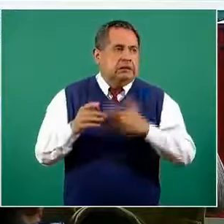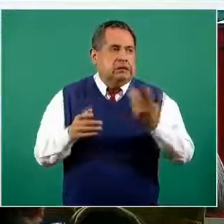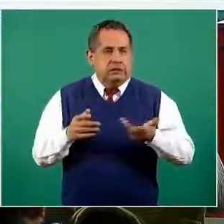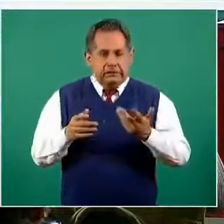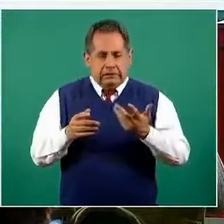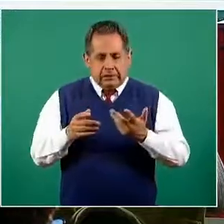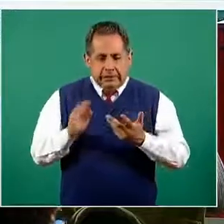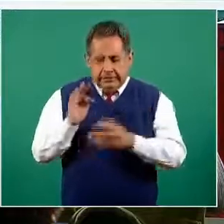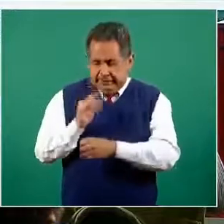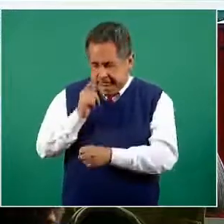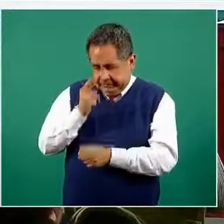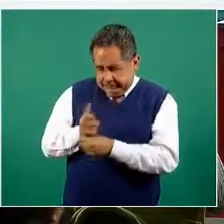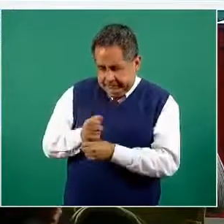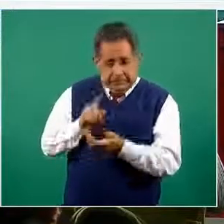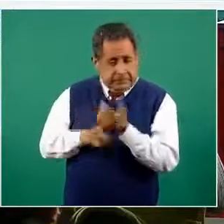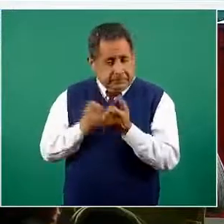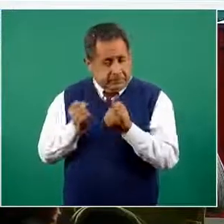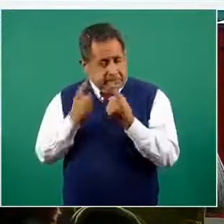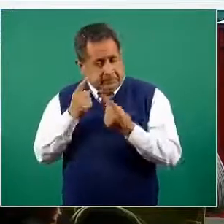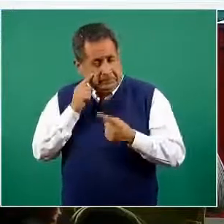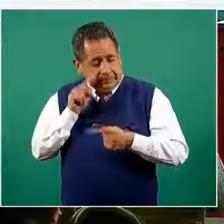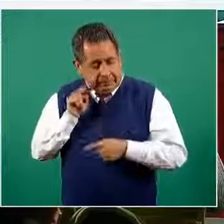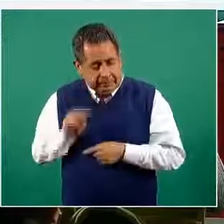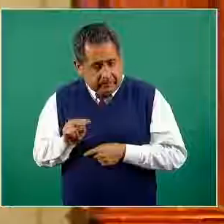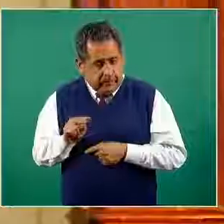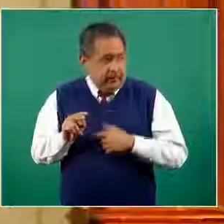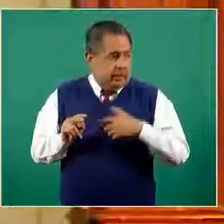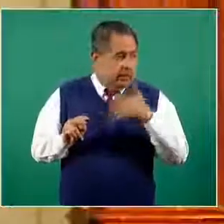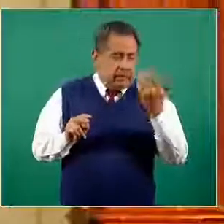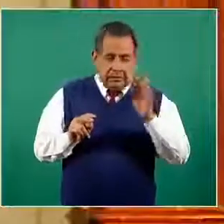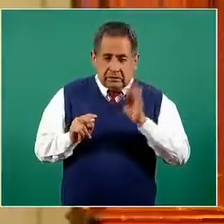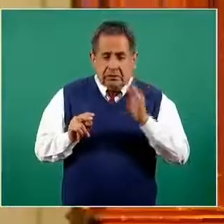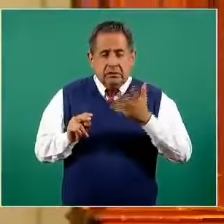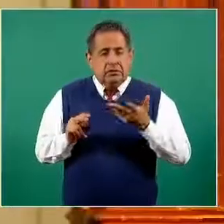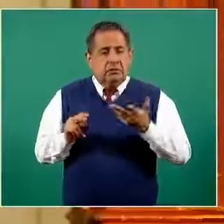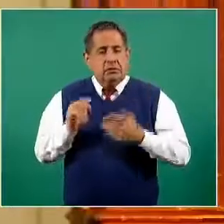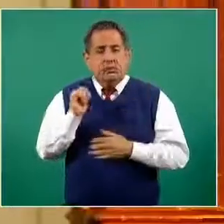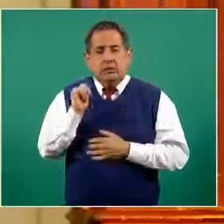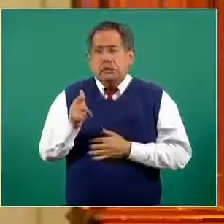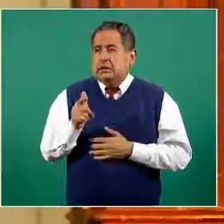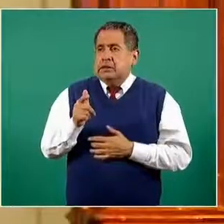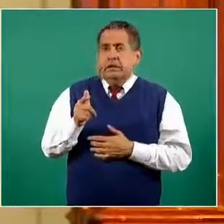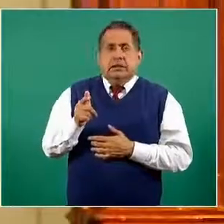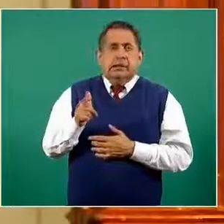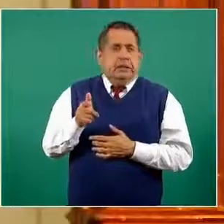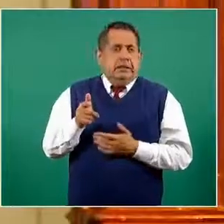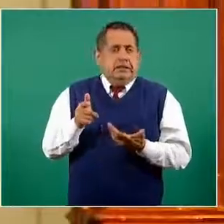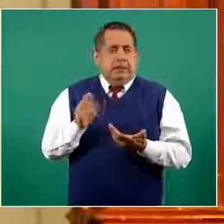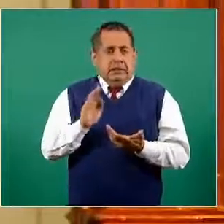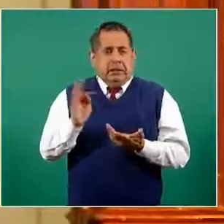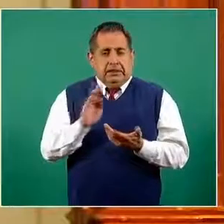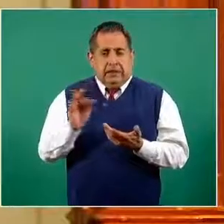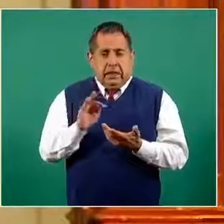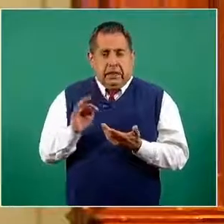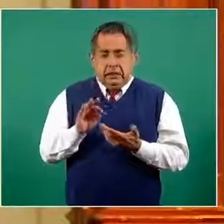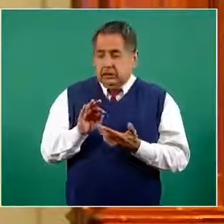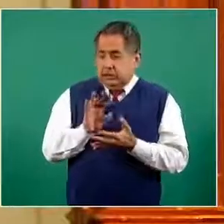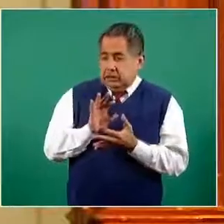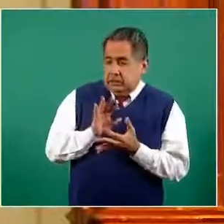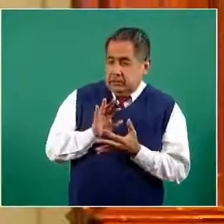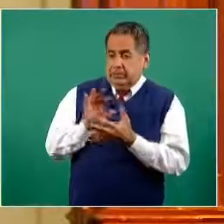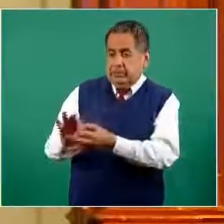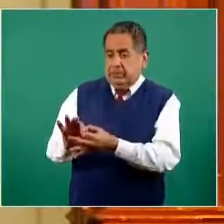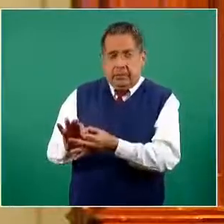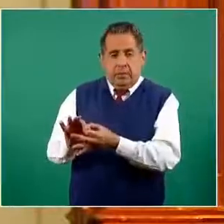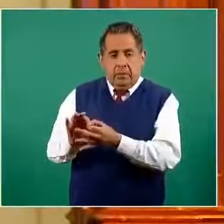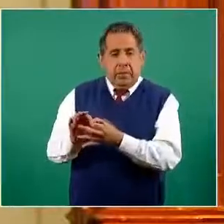hayan determinado en algunos estudios que puede presentar alguna mayor atracción sobre la célula